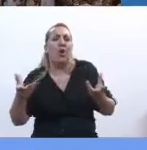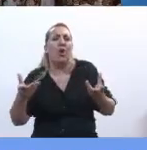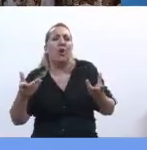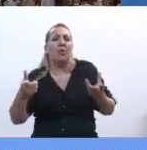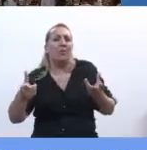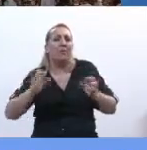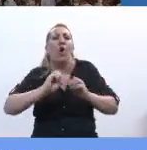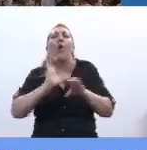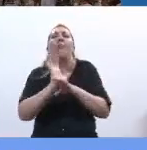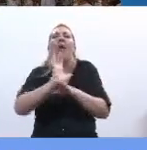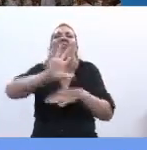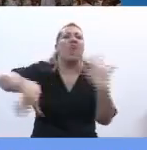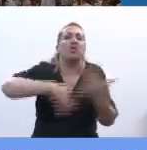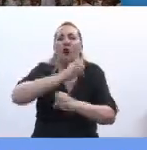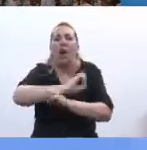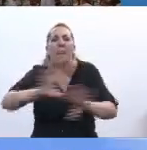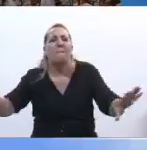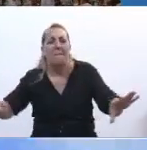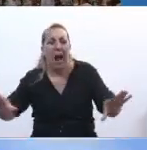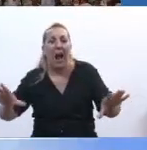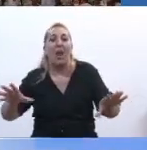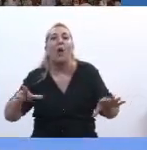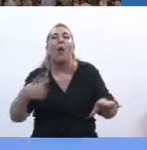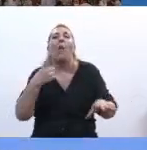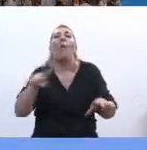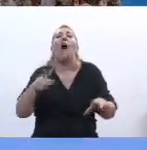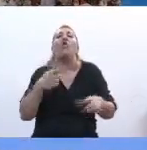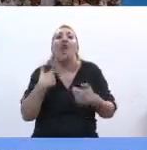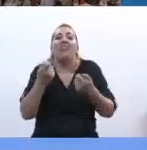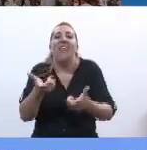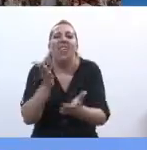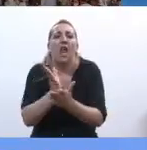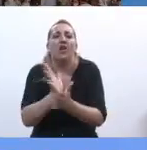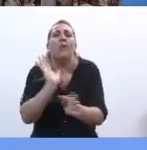desorden cuando cuando garanticen derechos